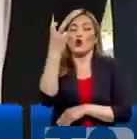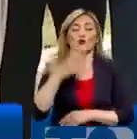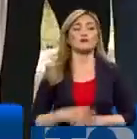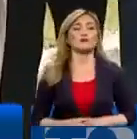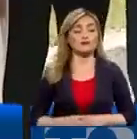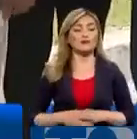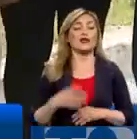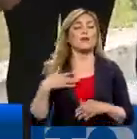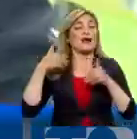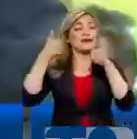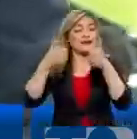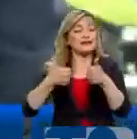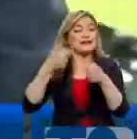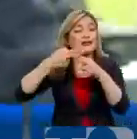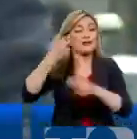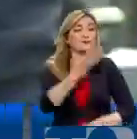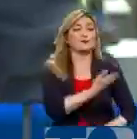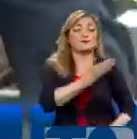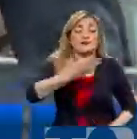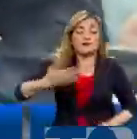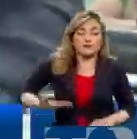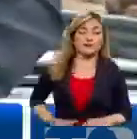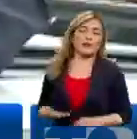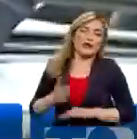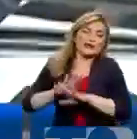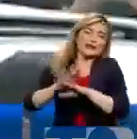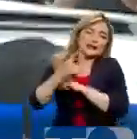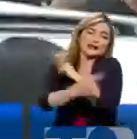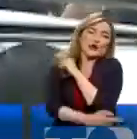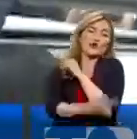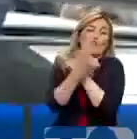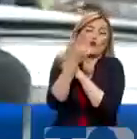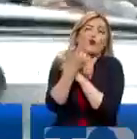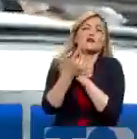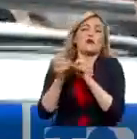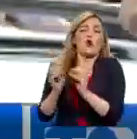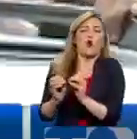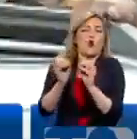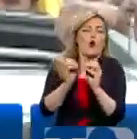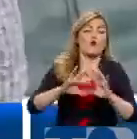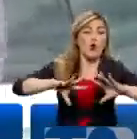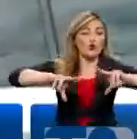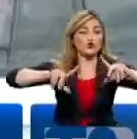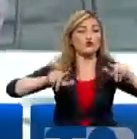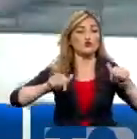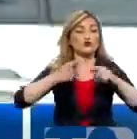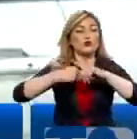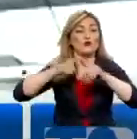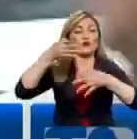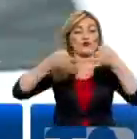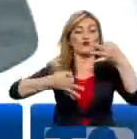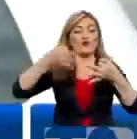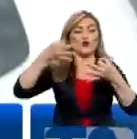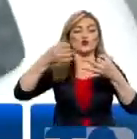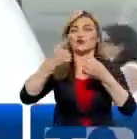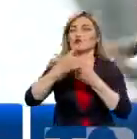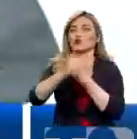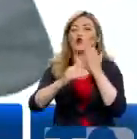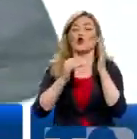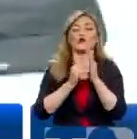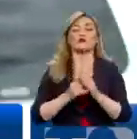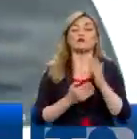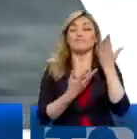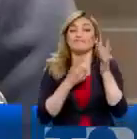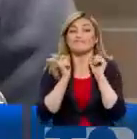torno a la candidatura del expresidente, que ya tiene una sentencia por delincuencia organizada y varios juicios penales, se